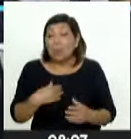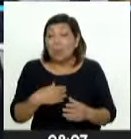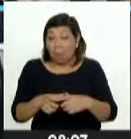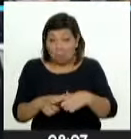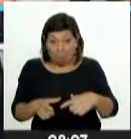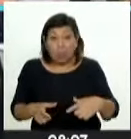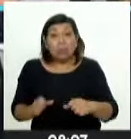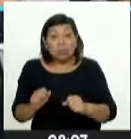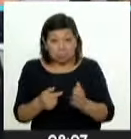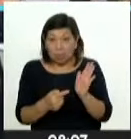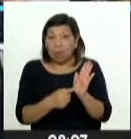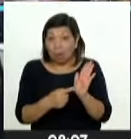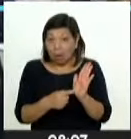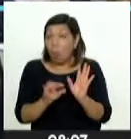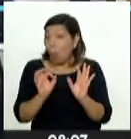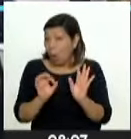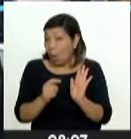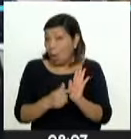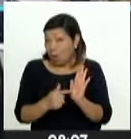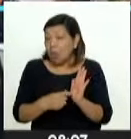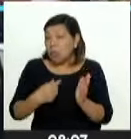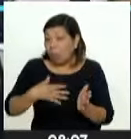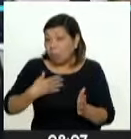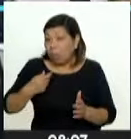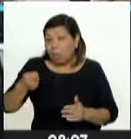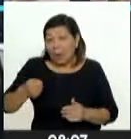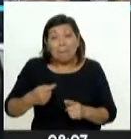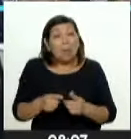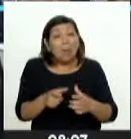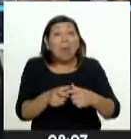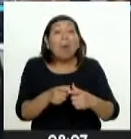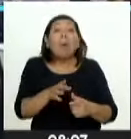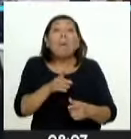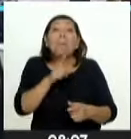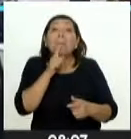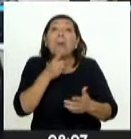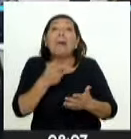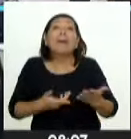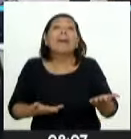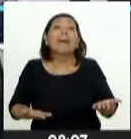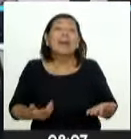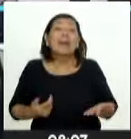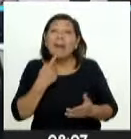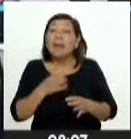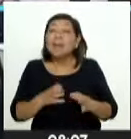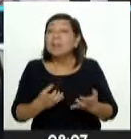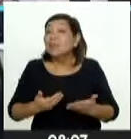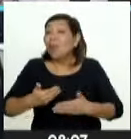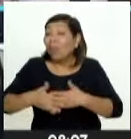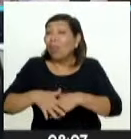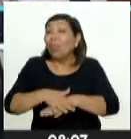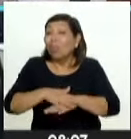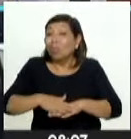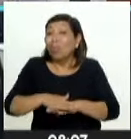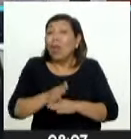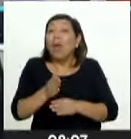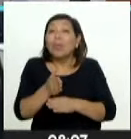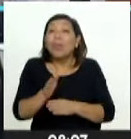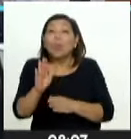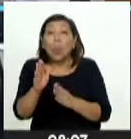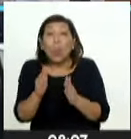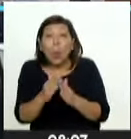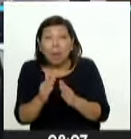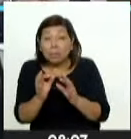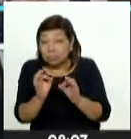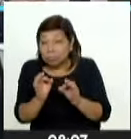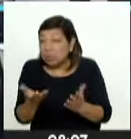boletas, mira mi boleta, sabes cuánto gano, sabes cuánto puedo pagarte. Pero si no tienes boletas, la entidad financiera tiene que hacerte un proceso de ir a tu casa, ver